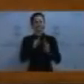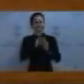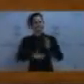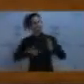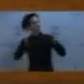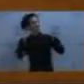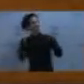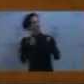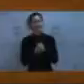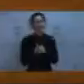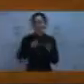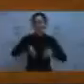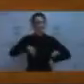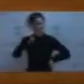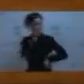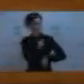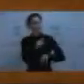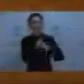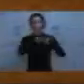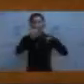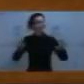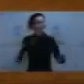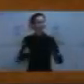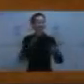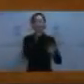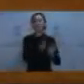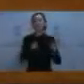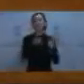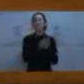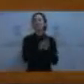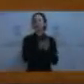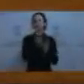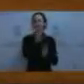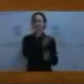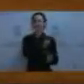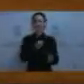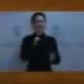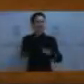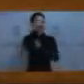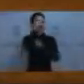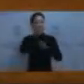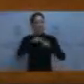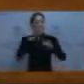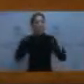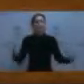narices, nunca se vio. Y además lo digo claro, una ley autonómica que se supone que es para mejorar